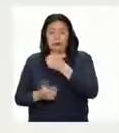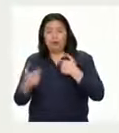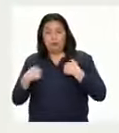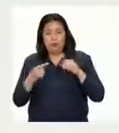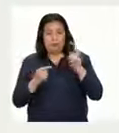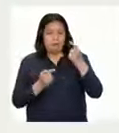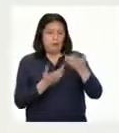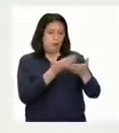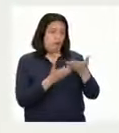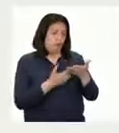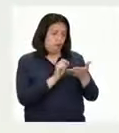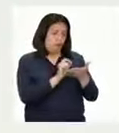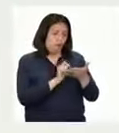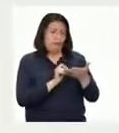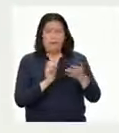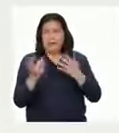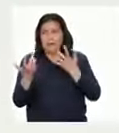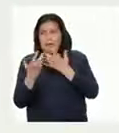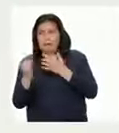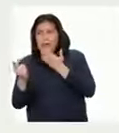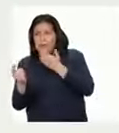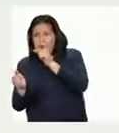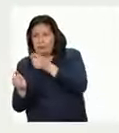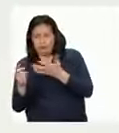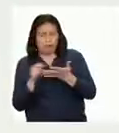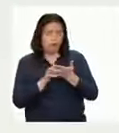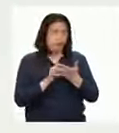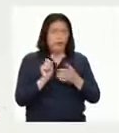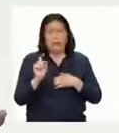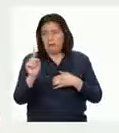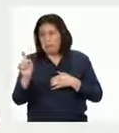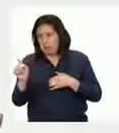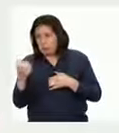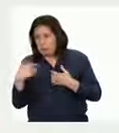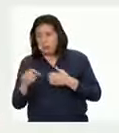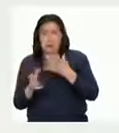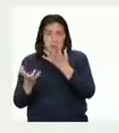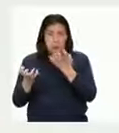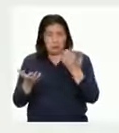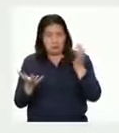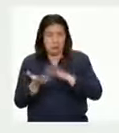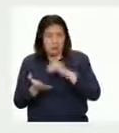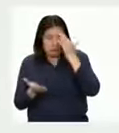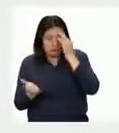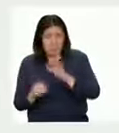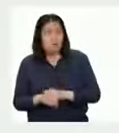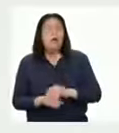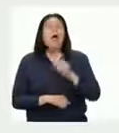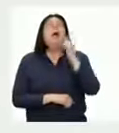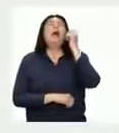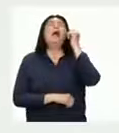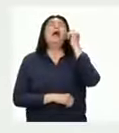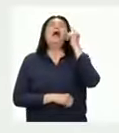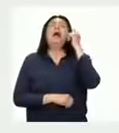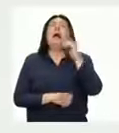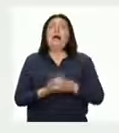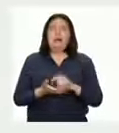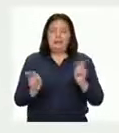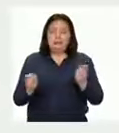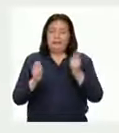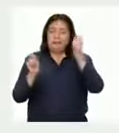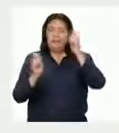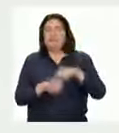revisar y adaptar mis preguntas, de modo que ya solo pregunto por aquello que busco conocer. Comprendo. La fiesta